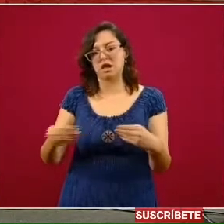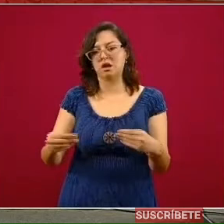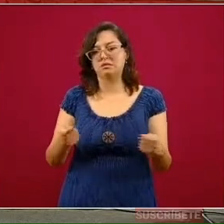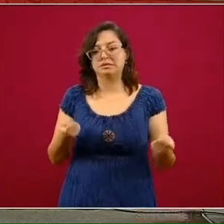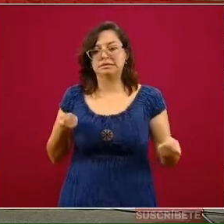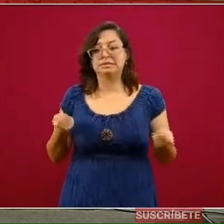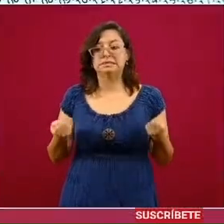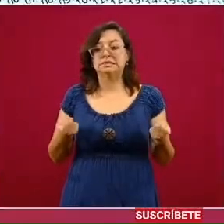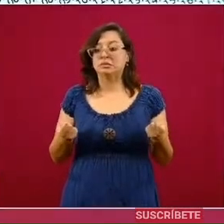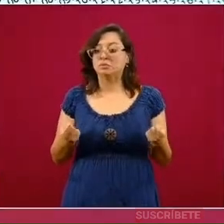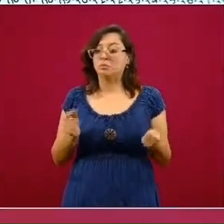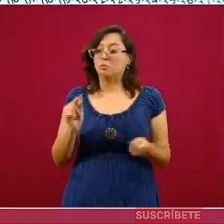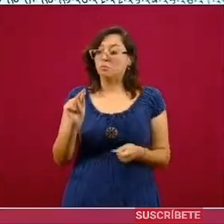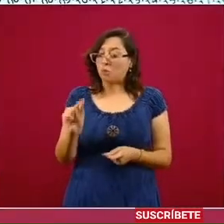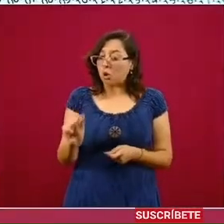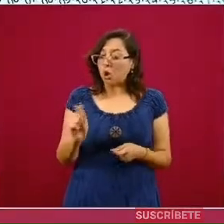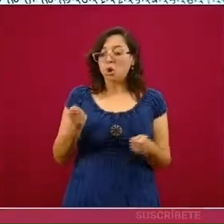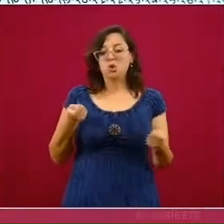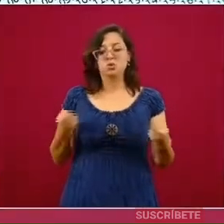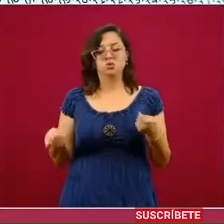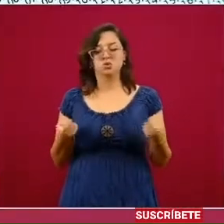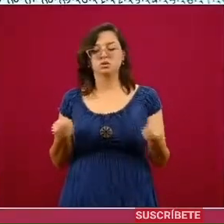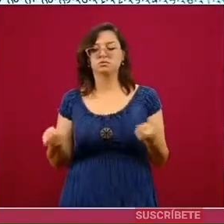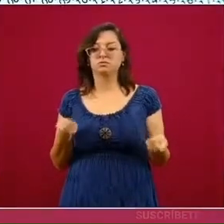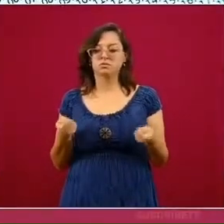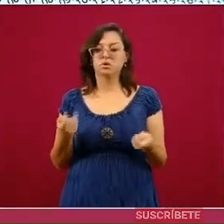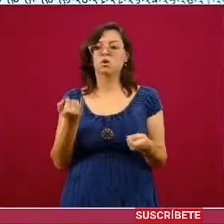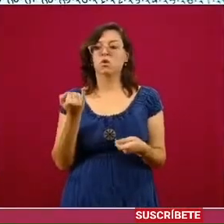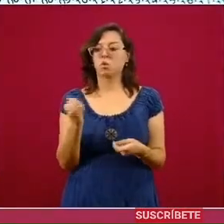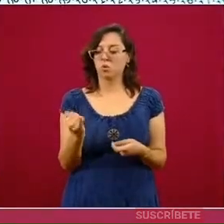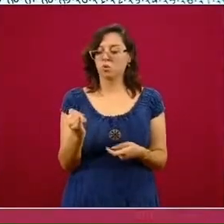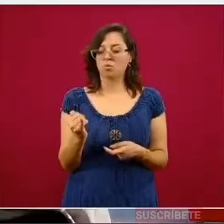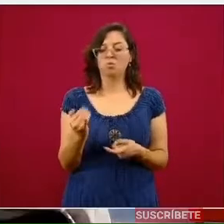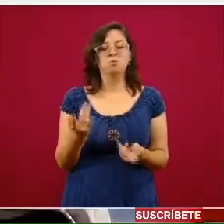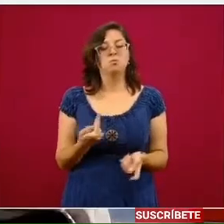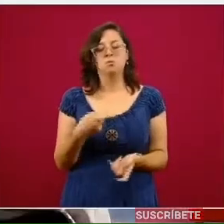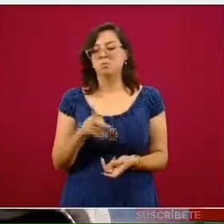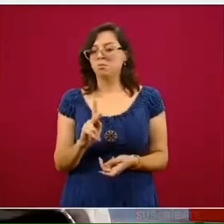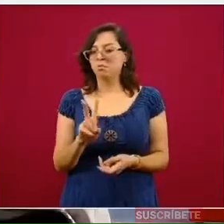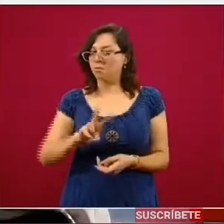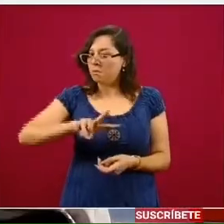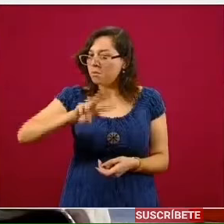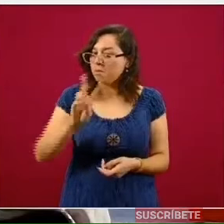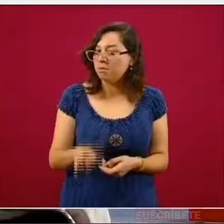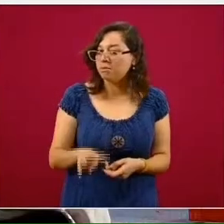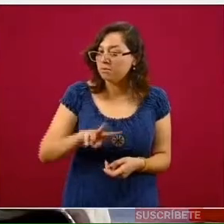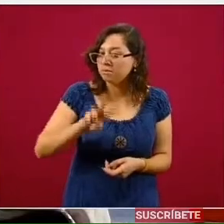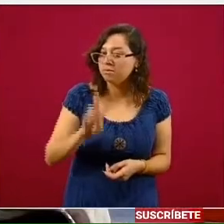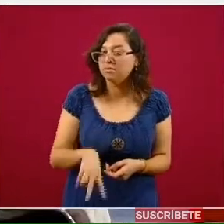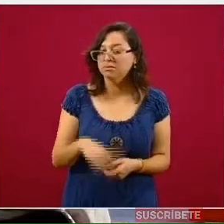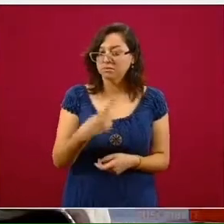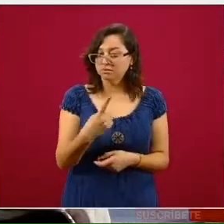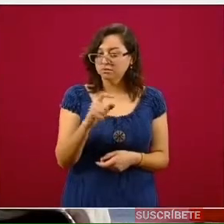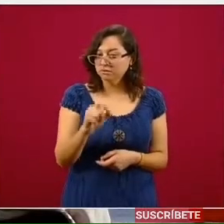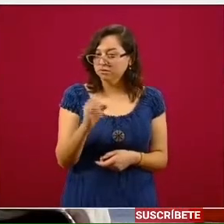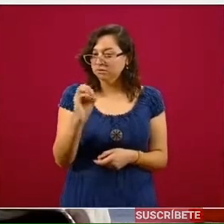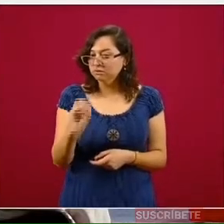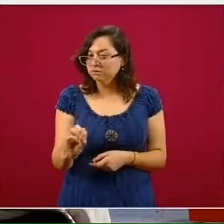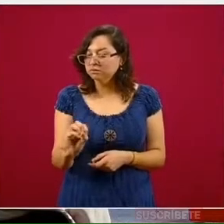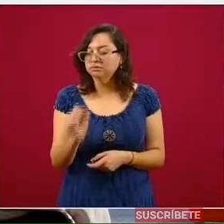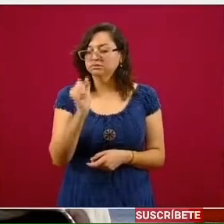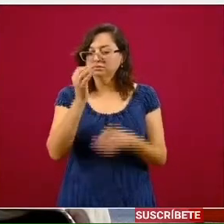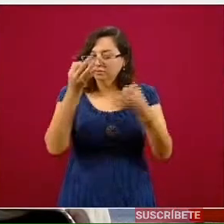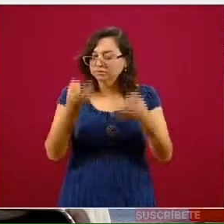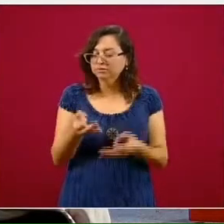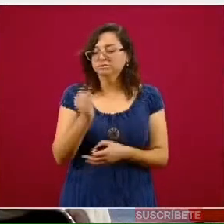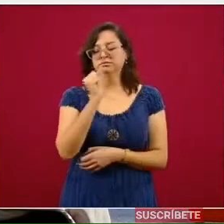lograron controlarlo un poco a la mitad del mes de junio, realmente no han podido pegarse mucho al 1.0 y esto lógicamente